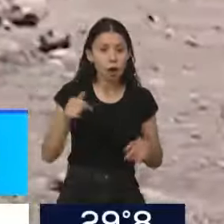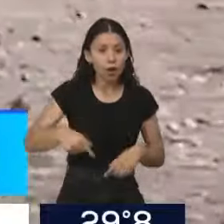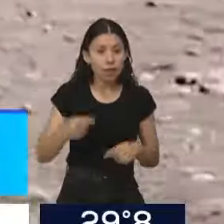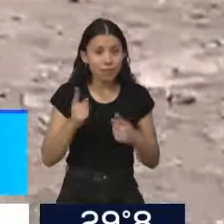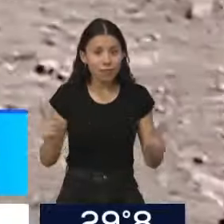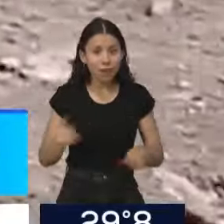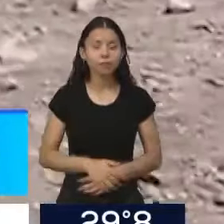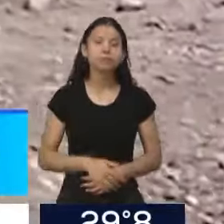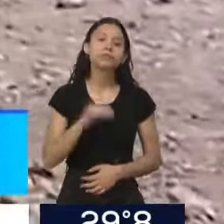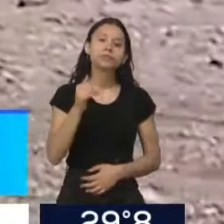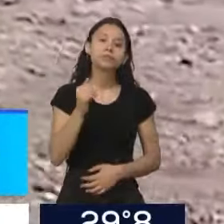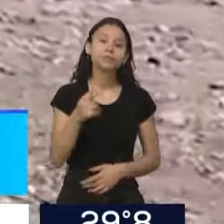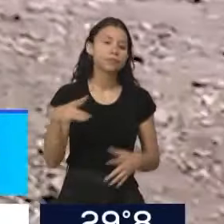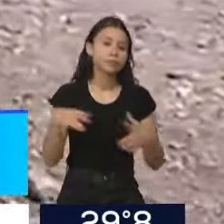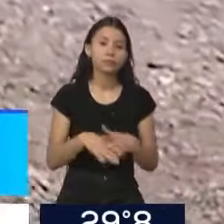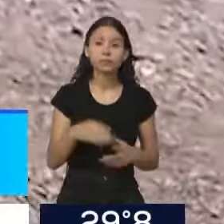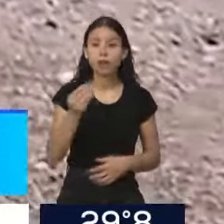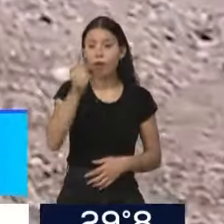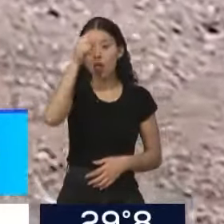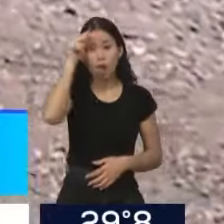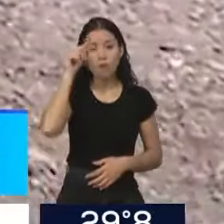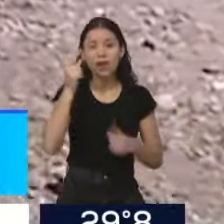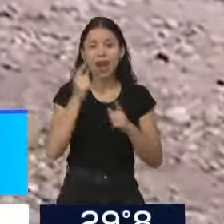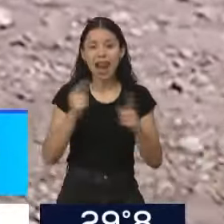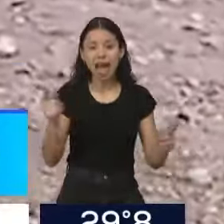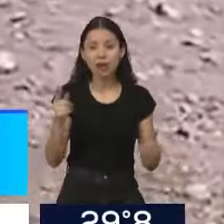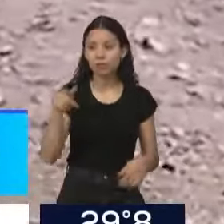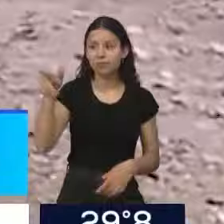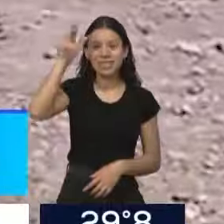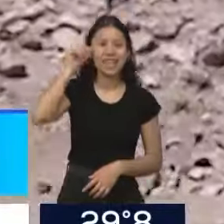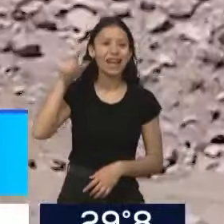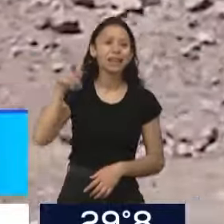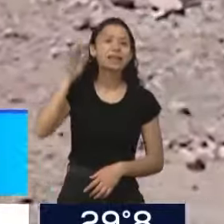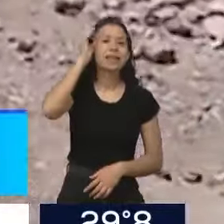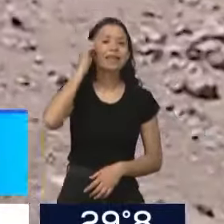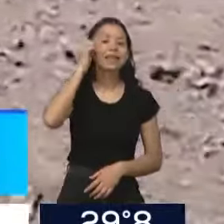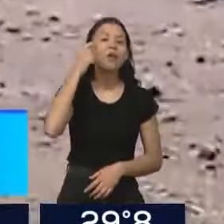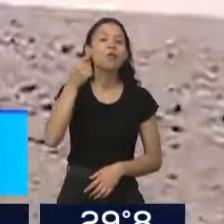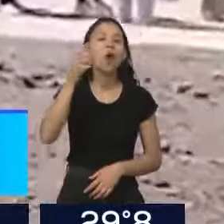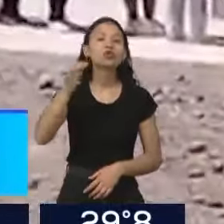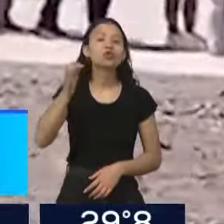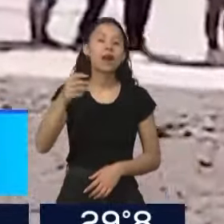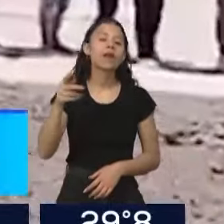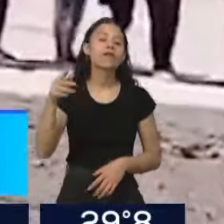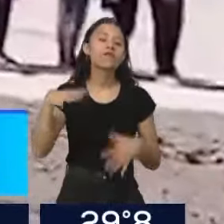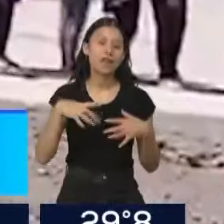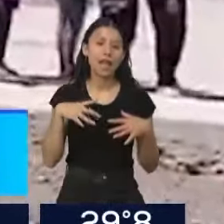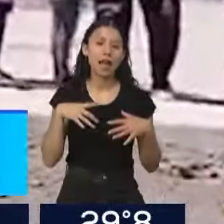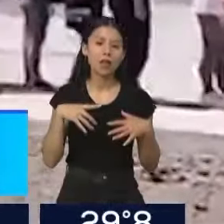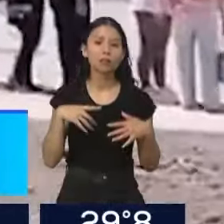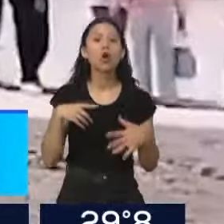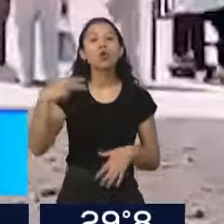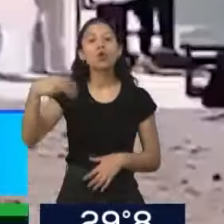largo en la República de Chile por tener 31 de octubre feriado, 1 de noviembre feriado,